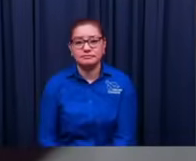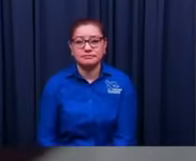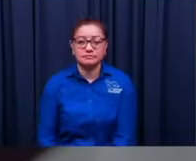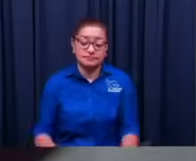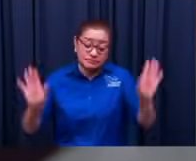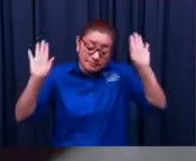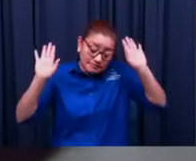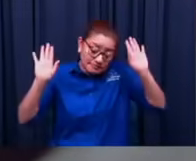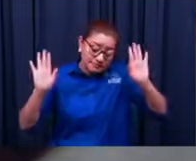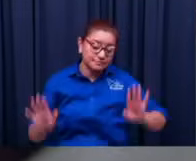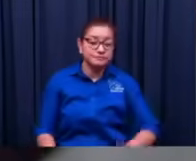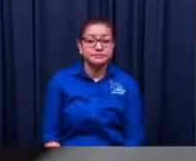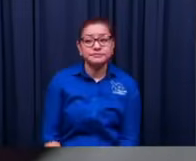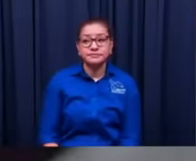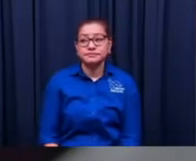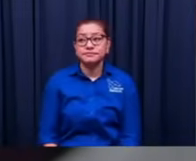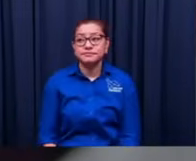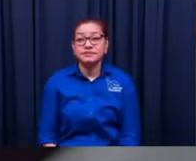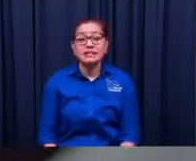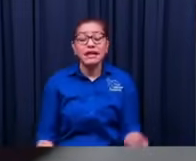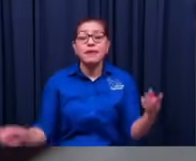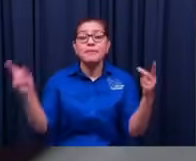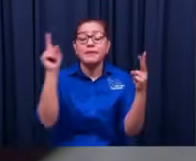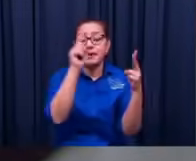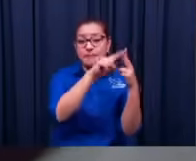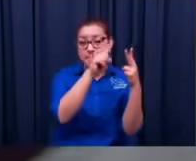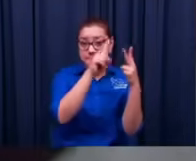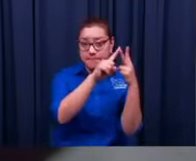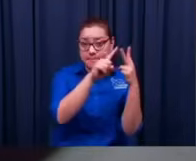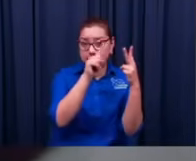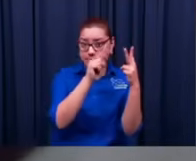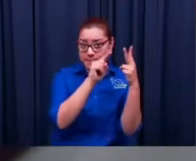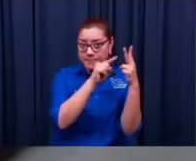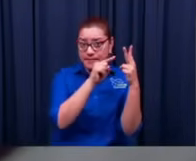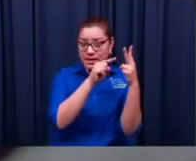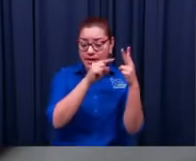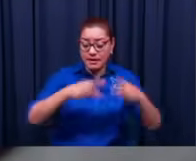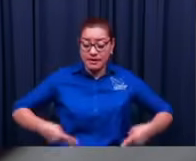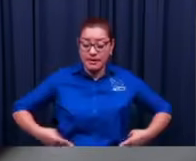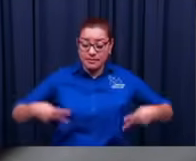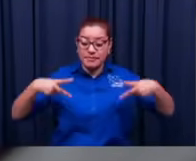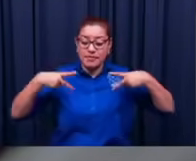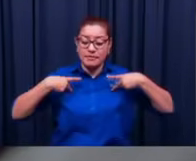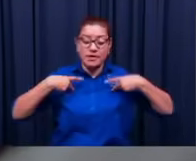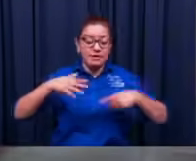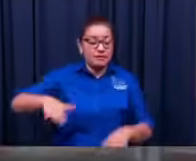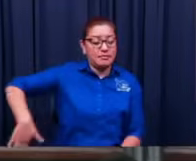Bueno, saber, ¿verdad? Pero dice, si ella quiere vivir con él, no la abandone.